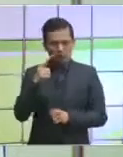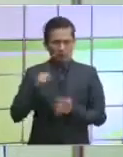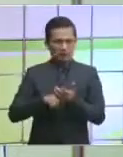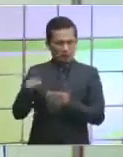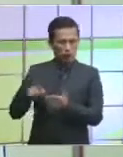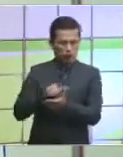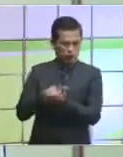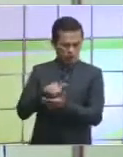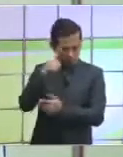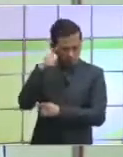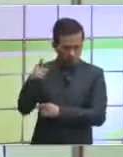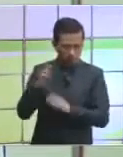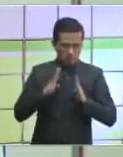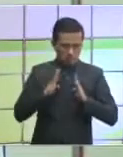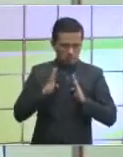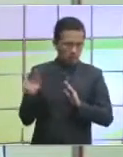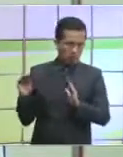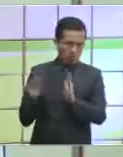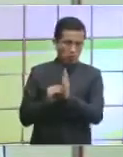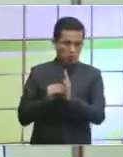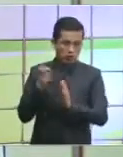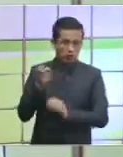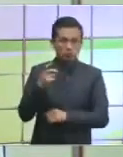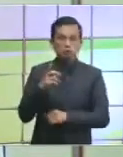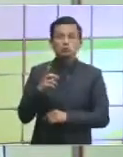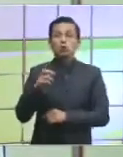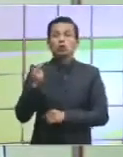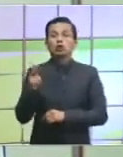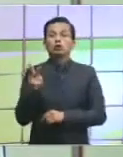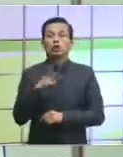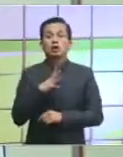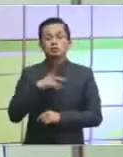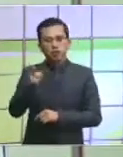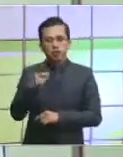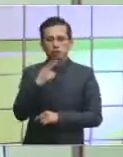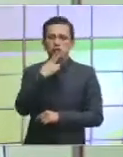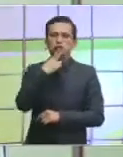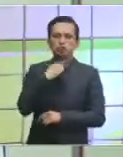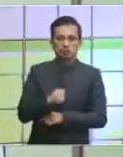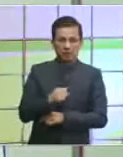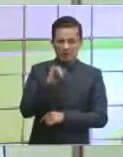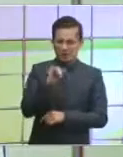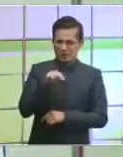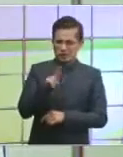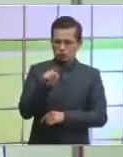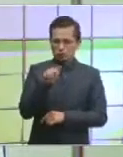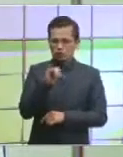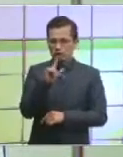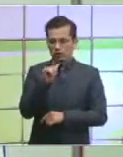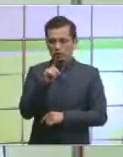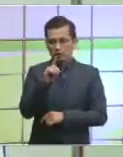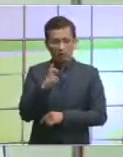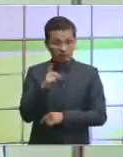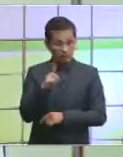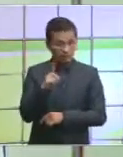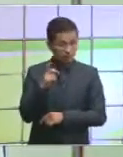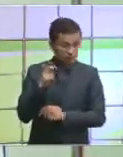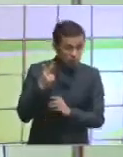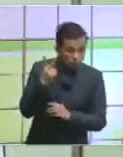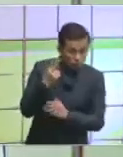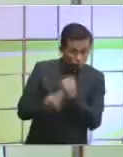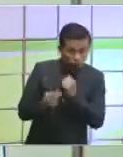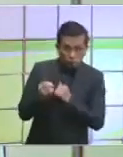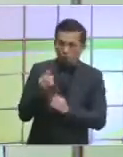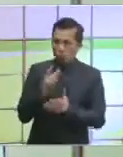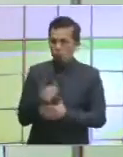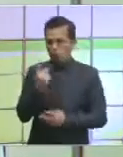pero así lo utilizan ellos no es palabra mía las dos producen inutilidad para el servicio o sólo una de ellas yo como este no